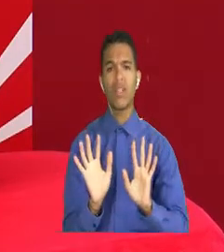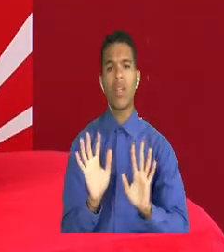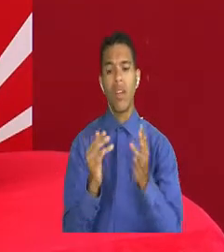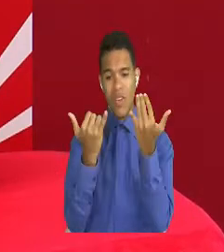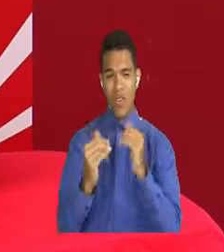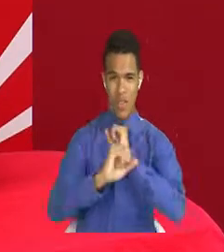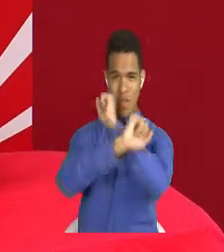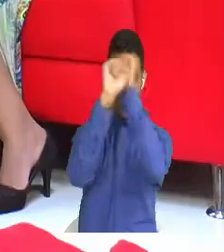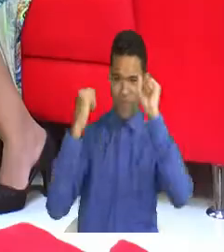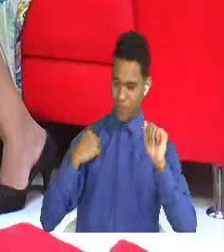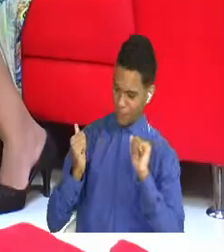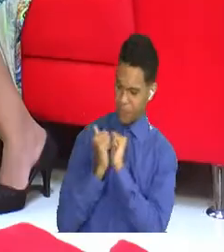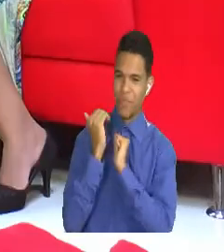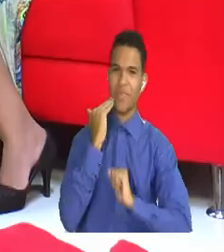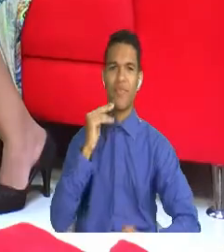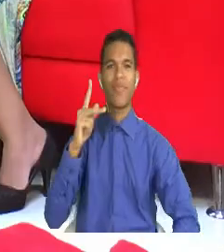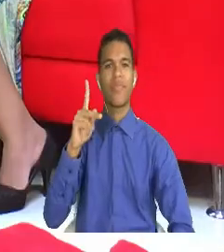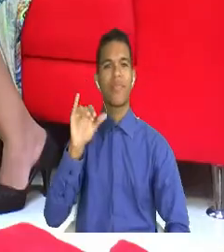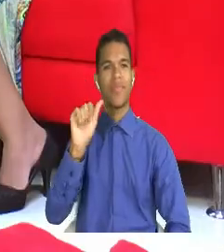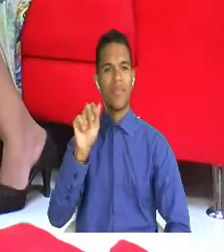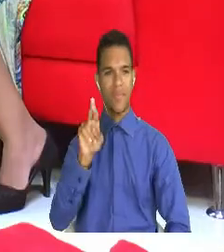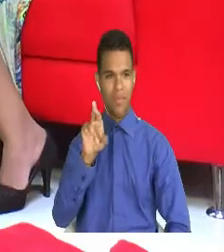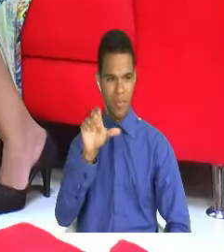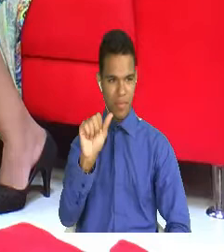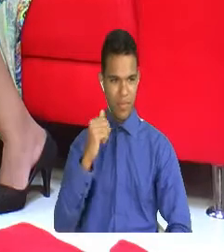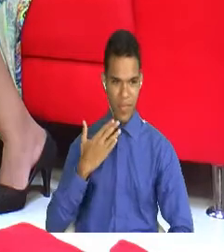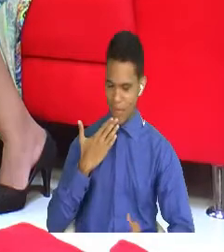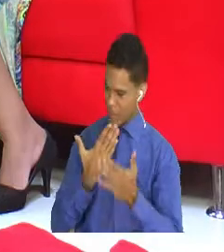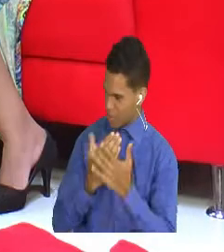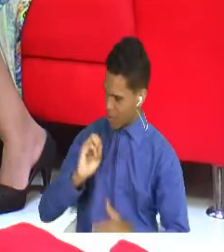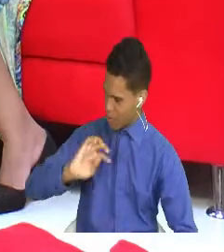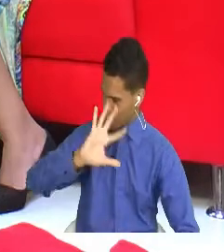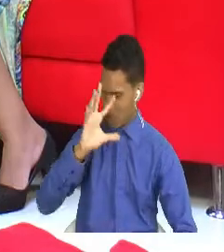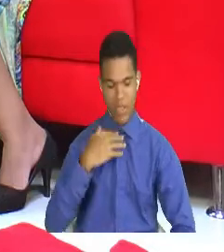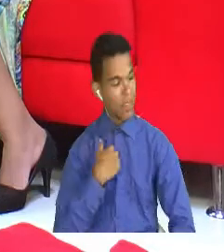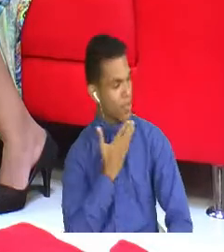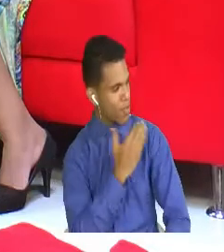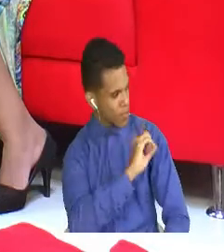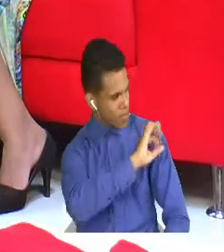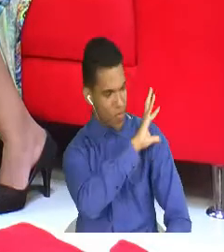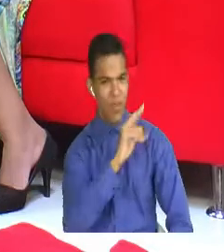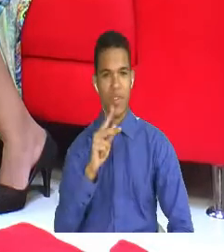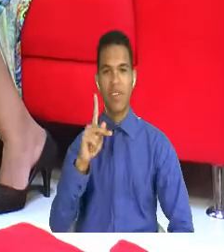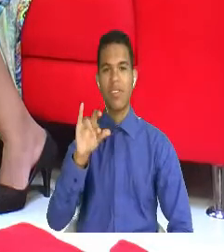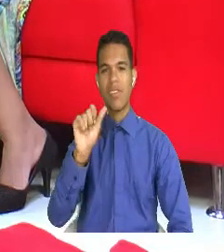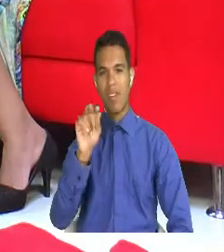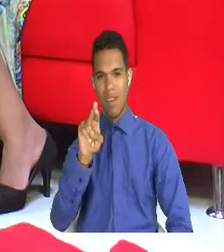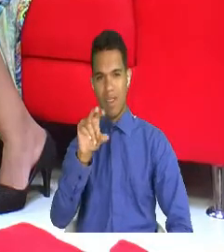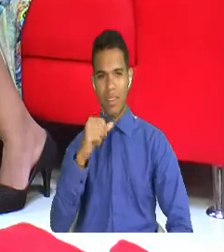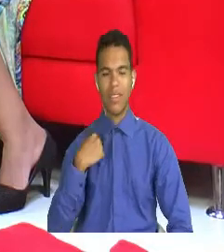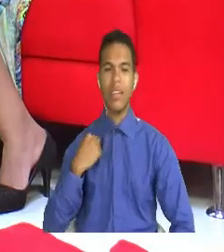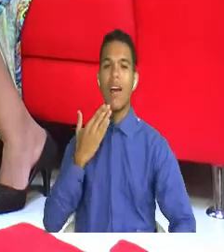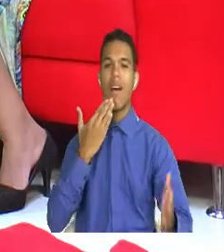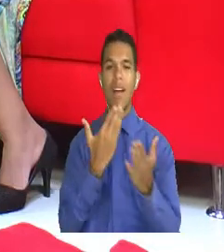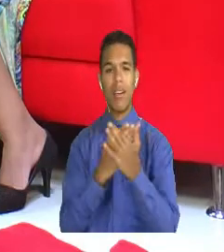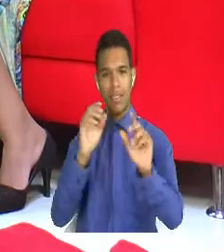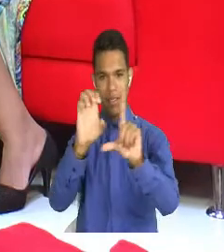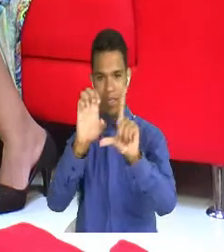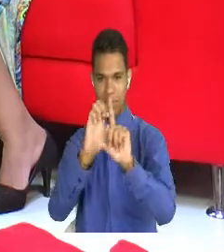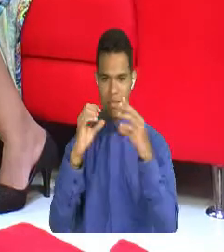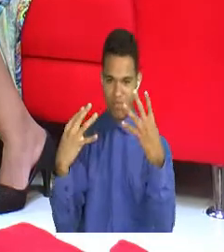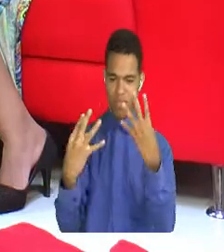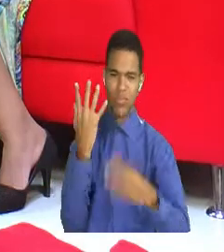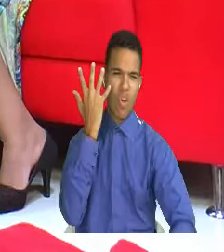Voz. Ahora, Kiara, ¿cómo estás? Hola, Jennifer, muy buenos días. Gracias, Lina, por estar acompañándonos hoy en nuestro programa. Y a todos nuestros televidentes, gracias por estar ahí todos los